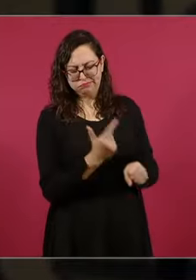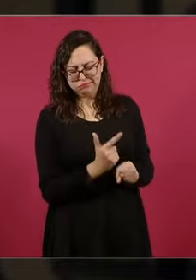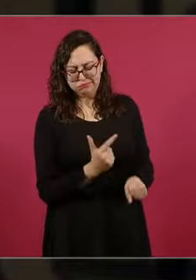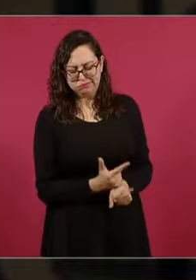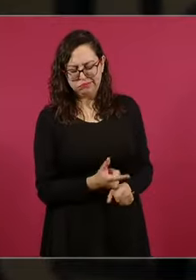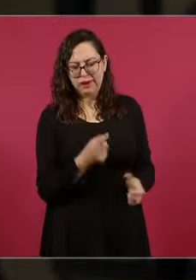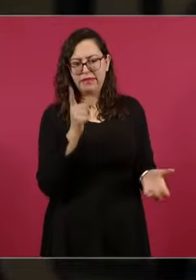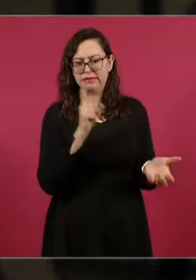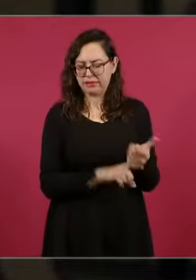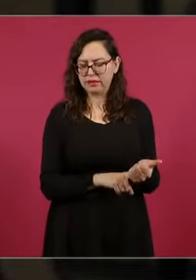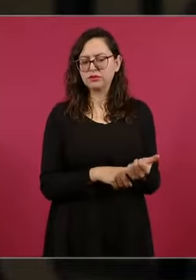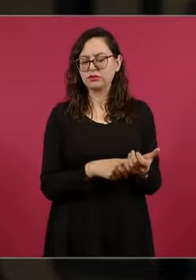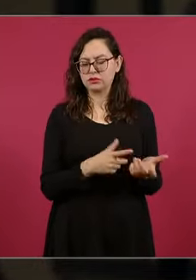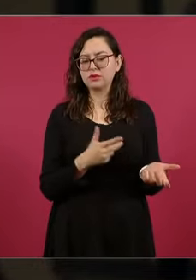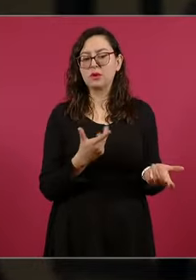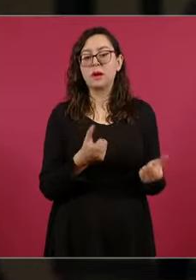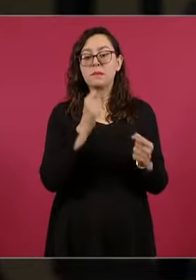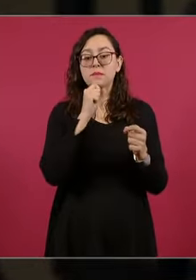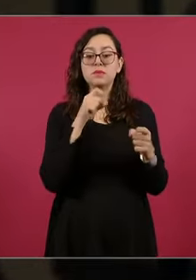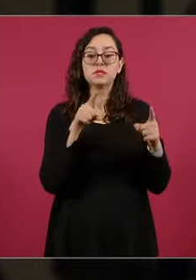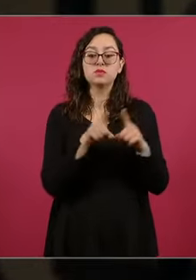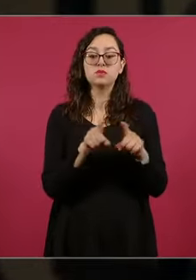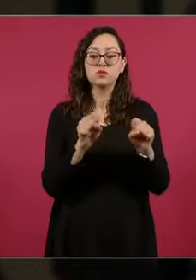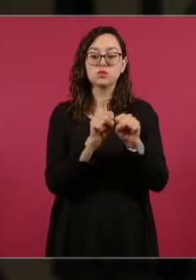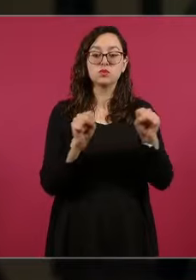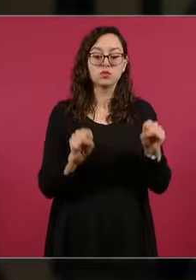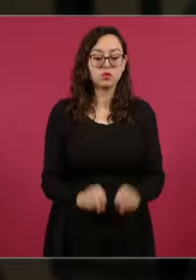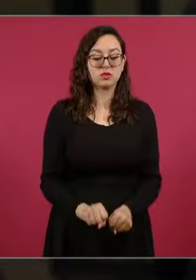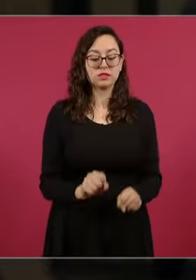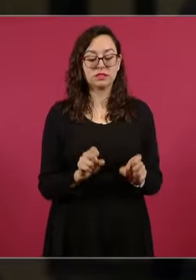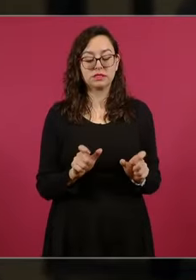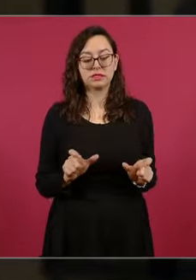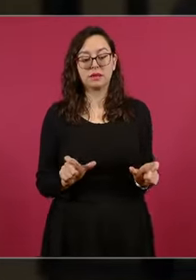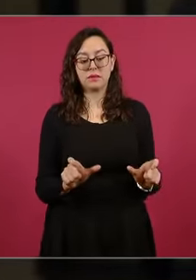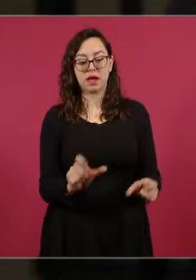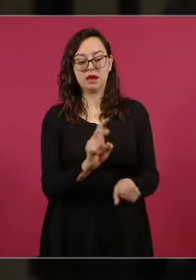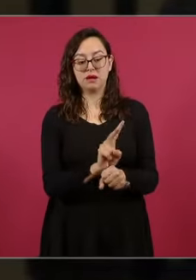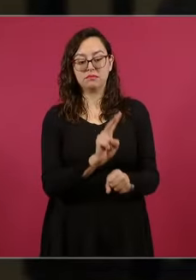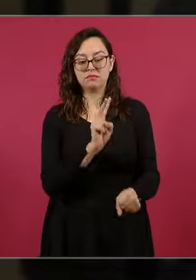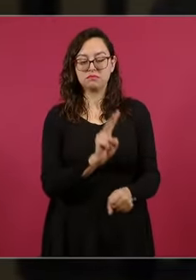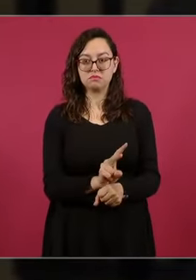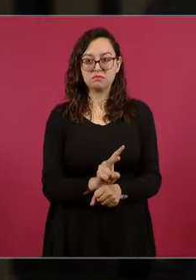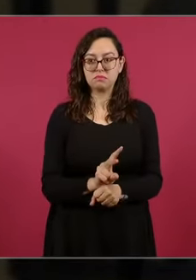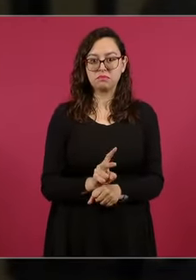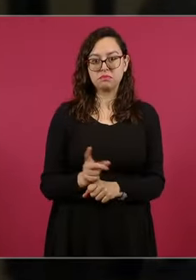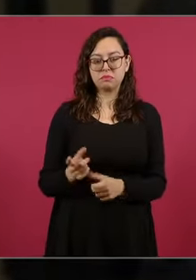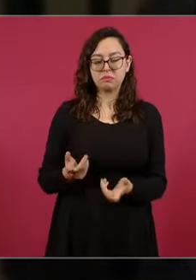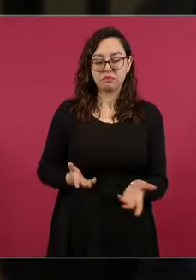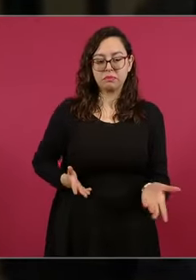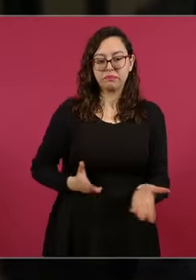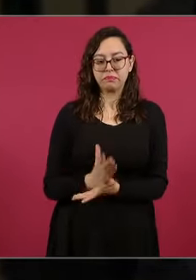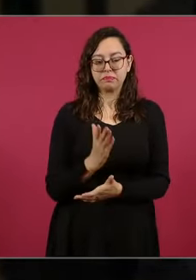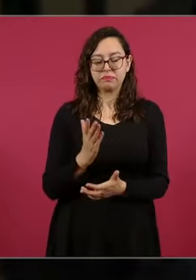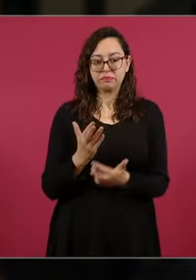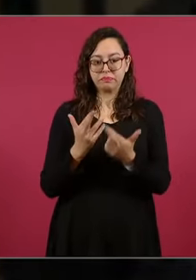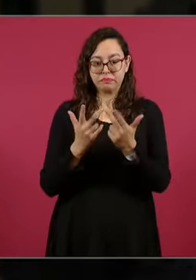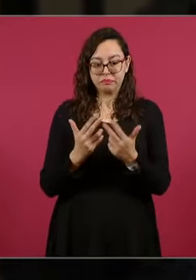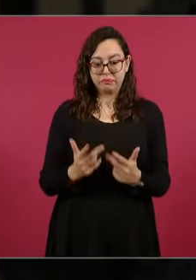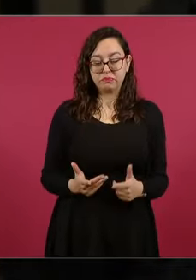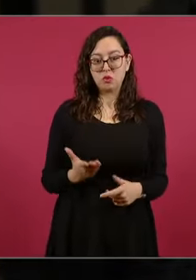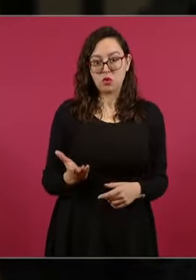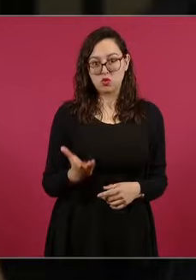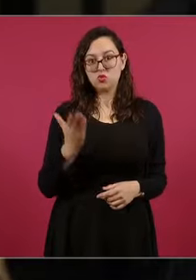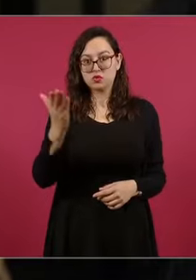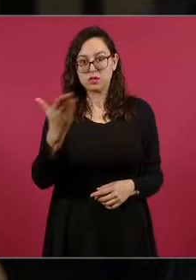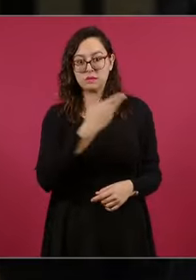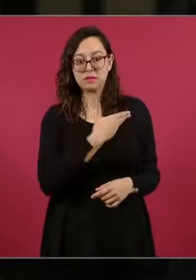presunta manipulación del sistema que tienen de detección en las aduanas. Ahí se decía que por instrucciones de usted,